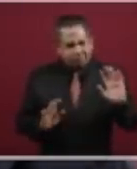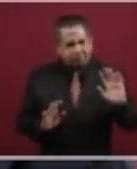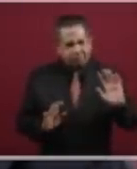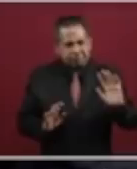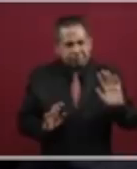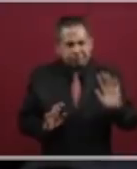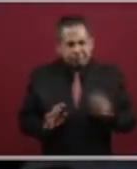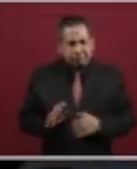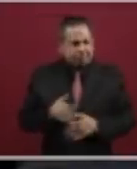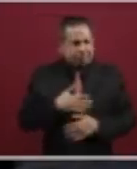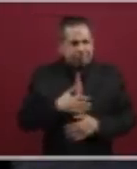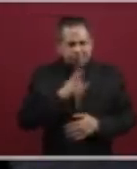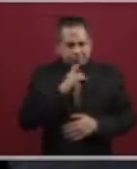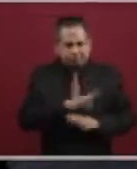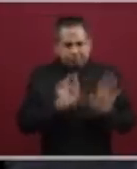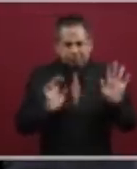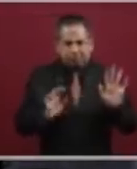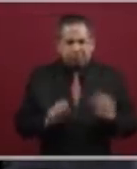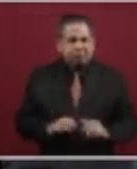Yo no